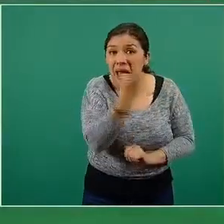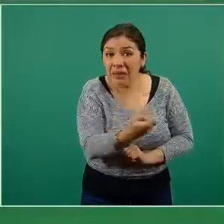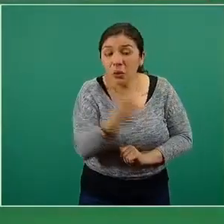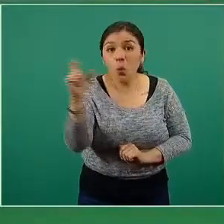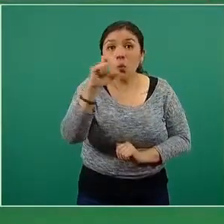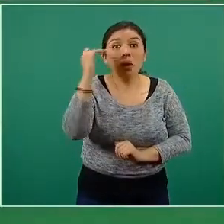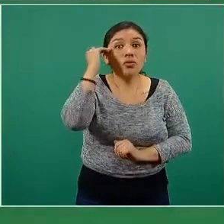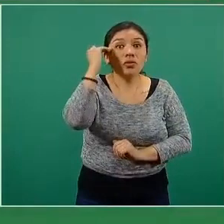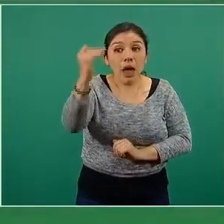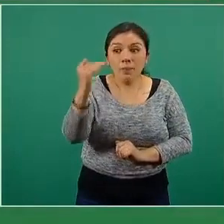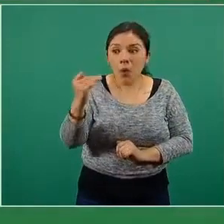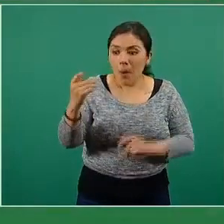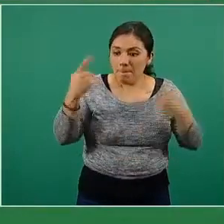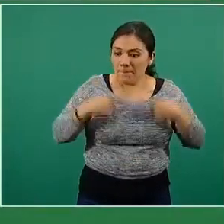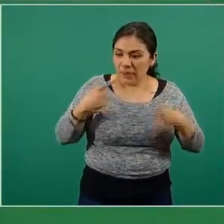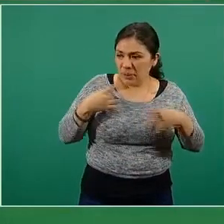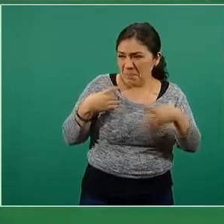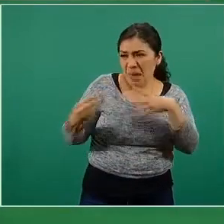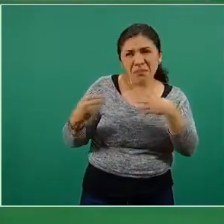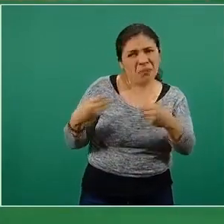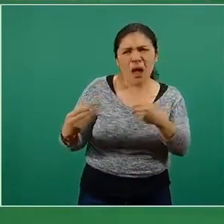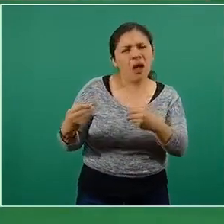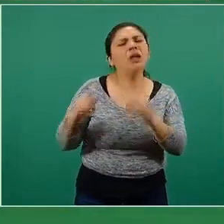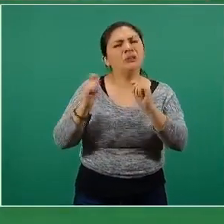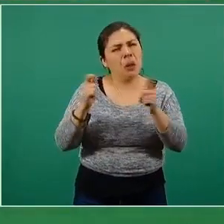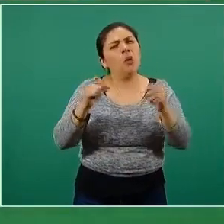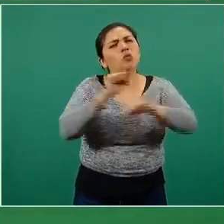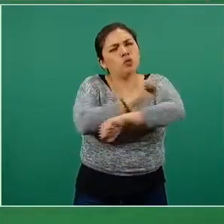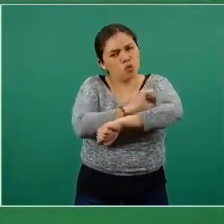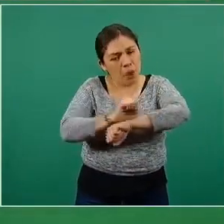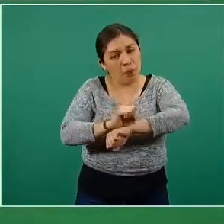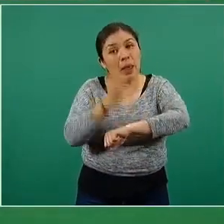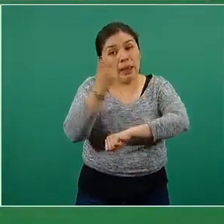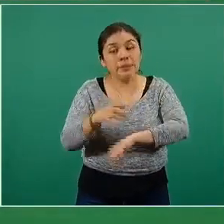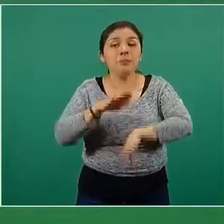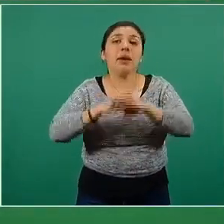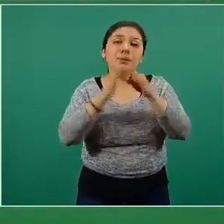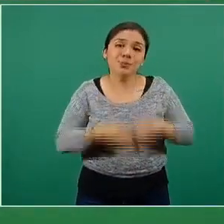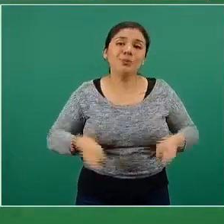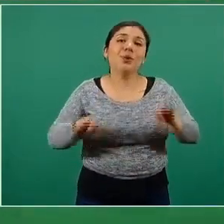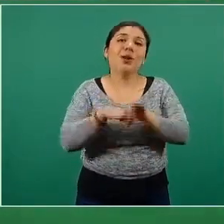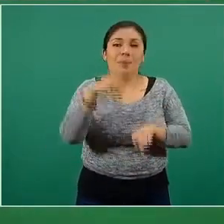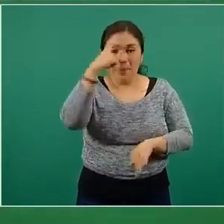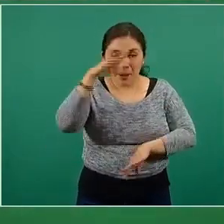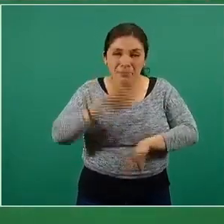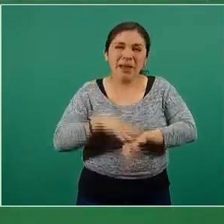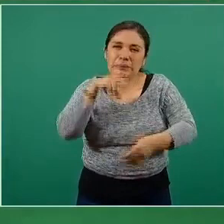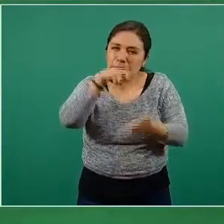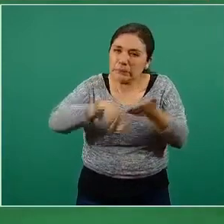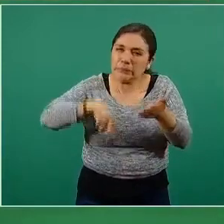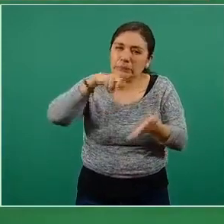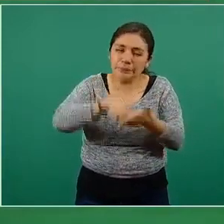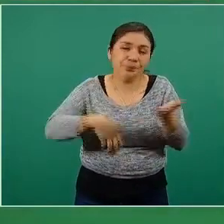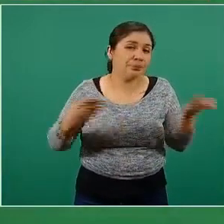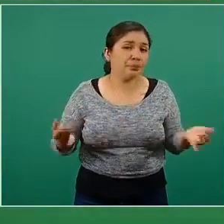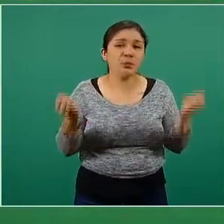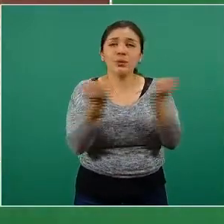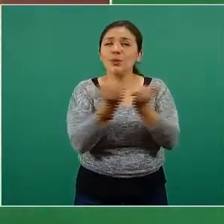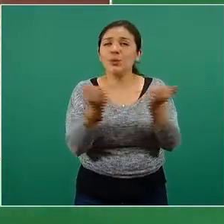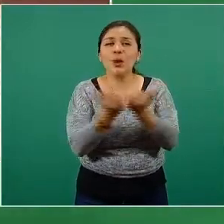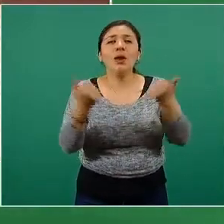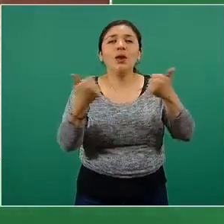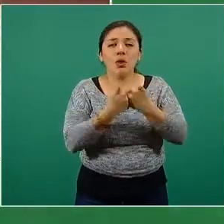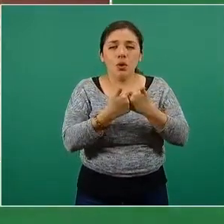épocas de baja transmisión comunitaria son más importantes para reforzar. Y mucho también de